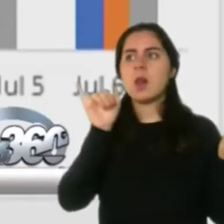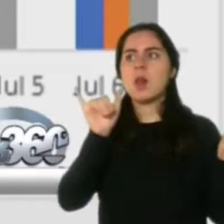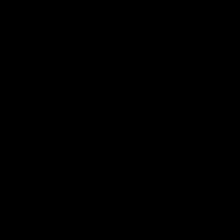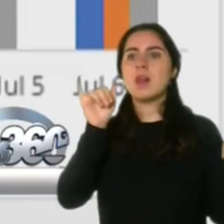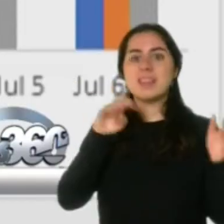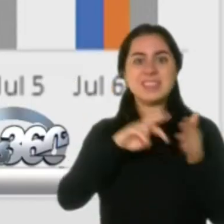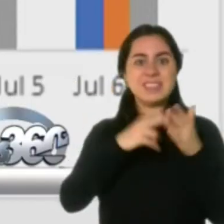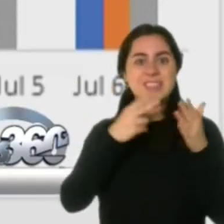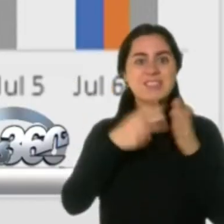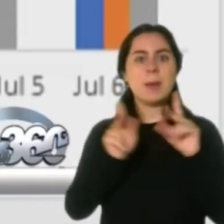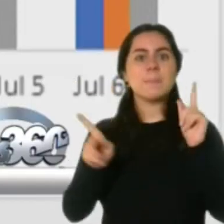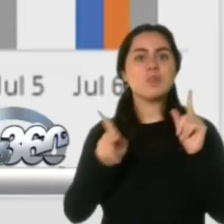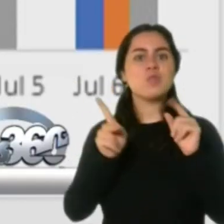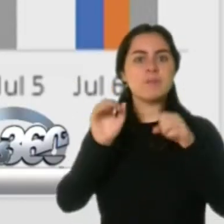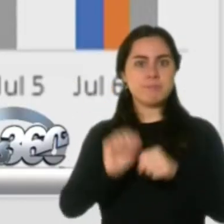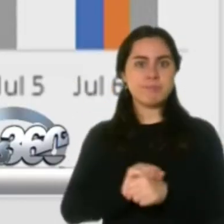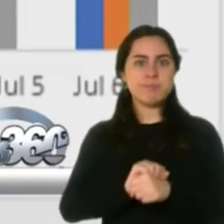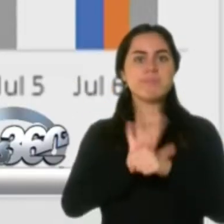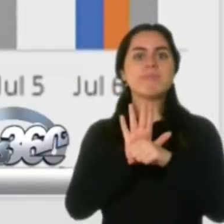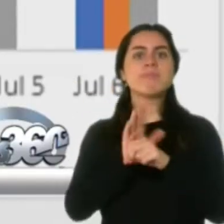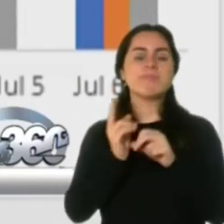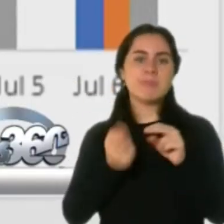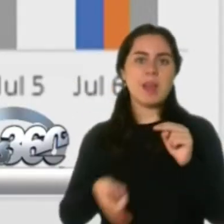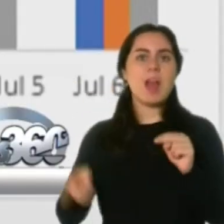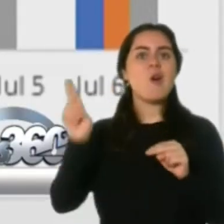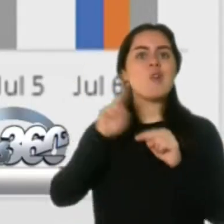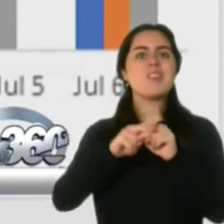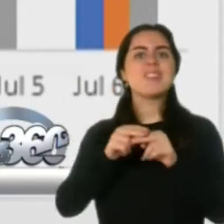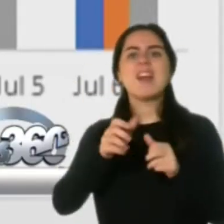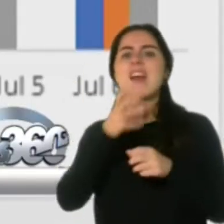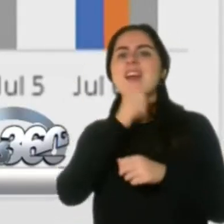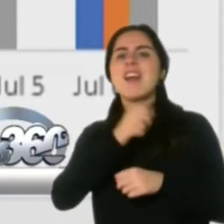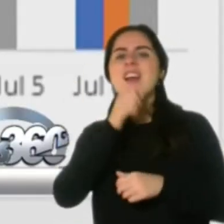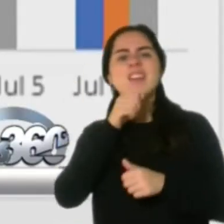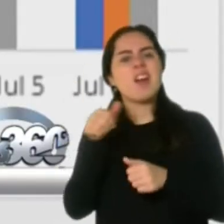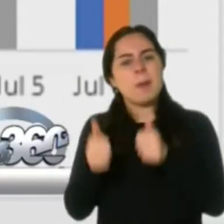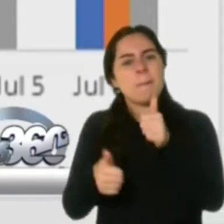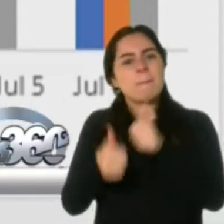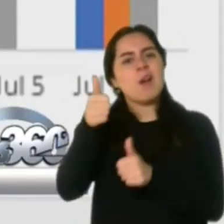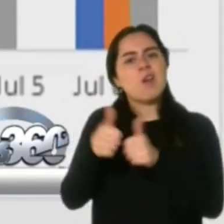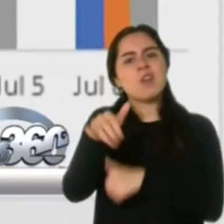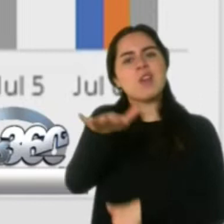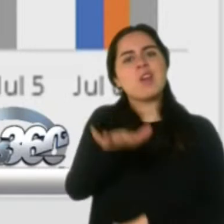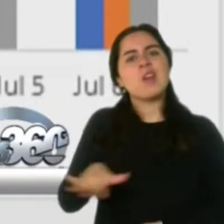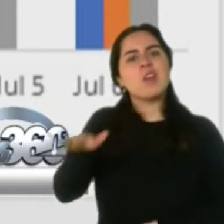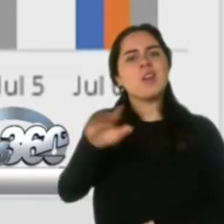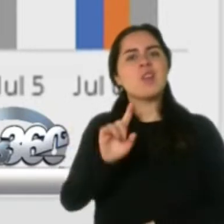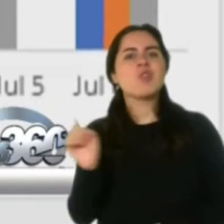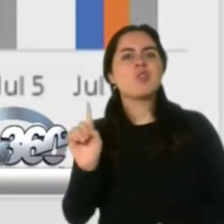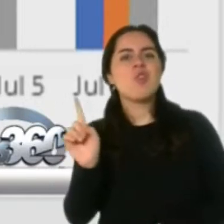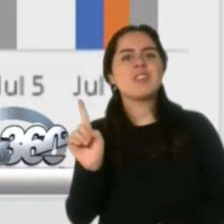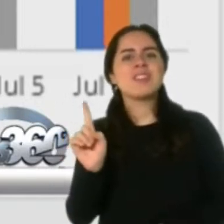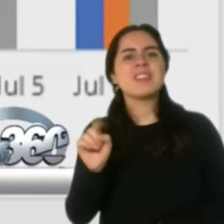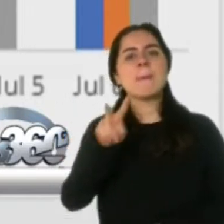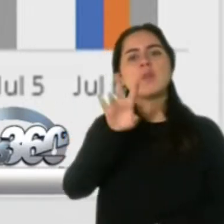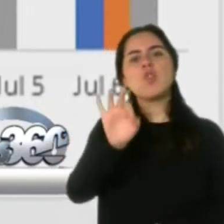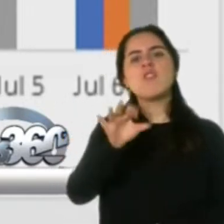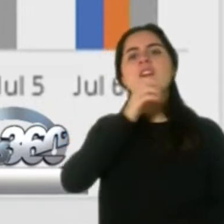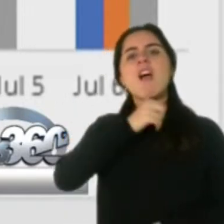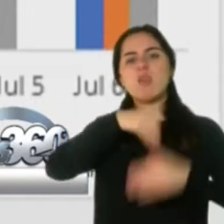términos de número de casos lo estamos viendo mayormente el aumento en la población menor de 29